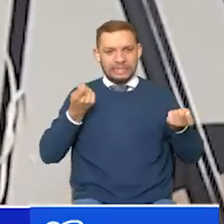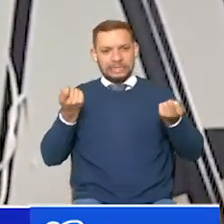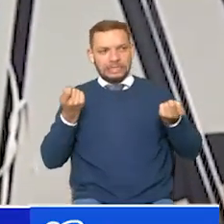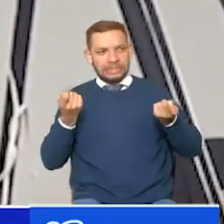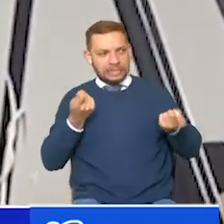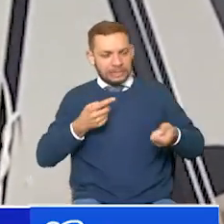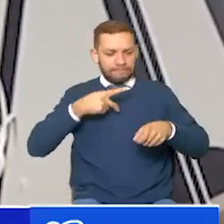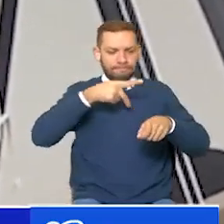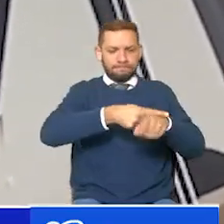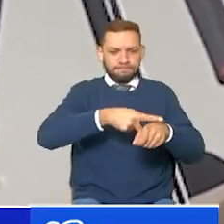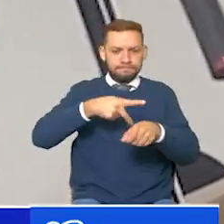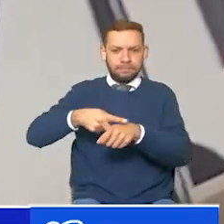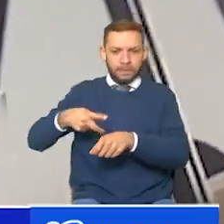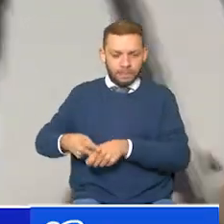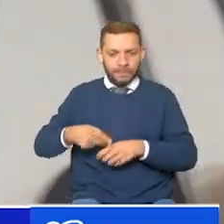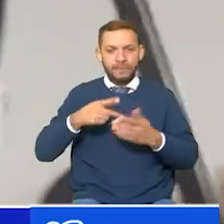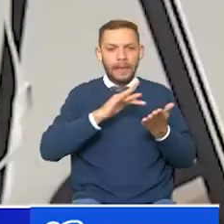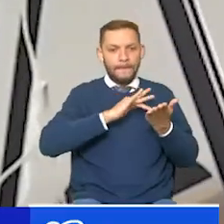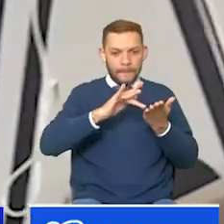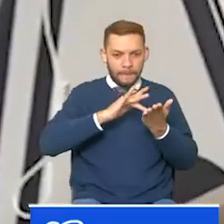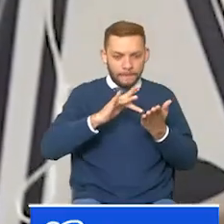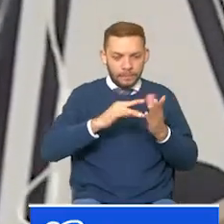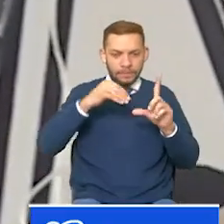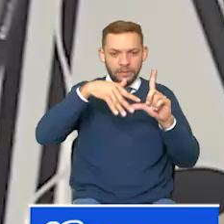individuales revisando sus redes sociales y su celular